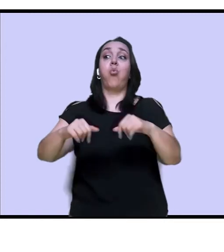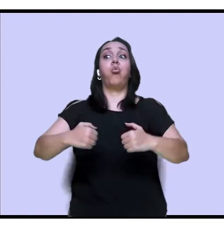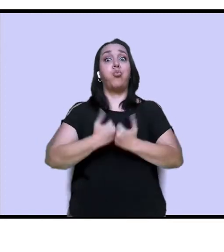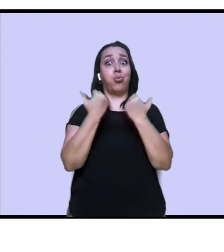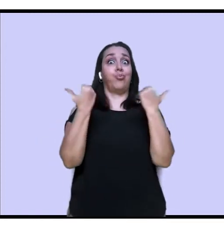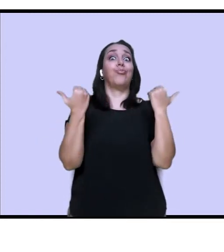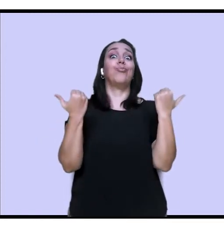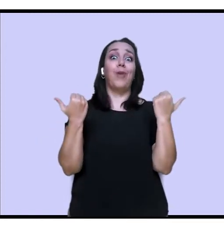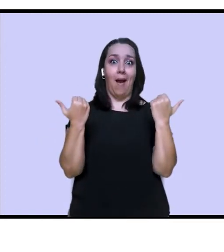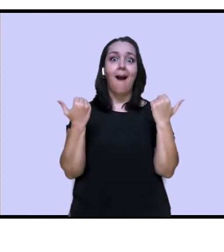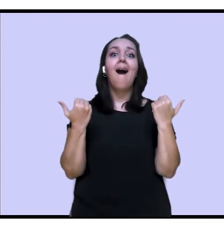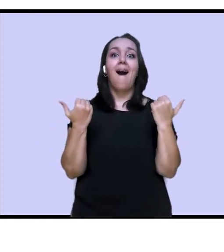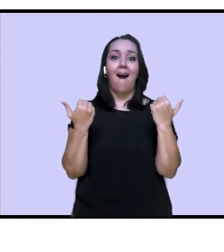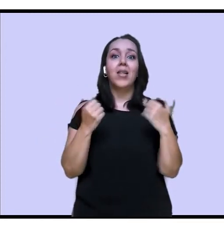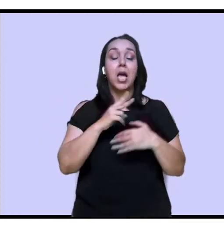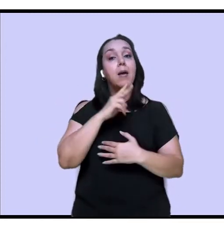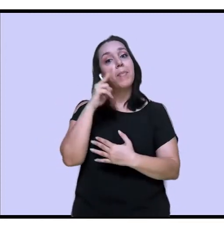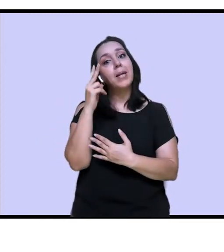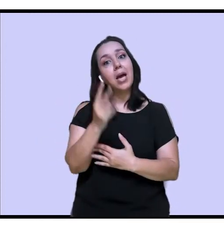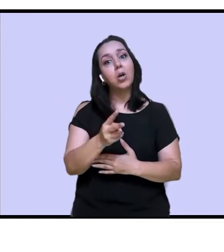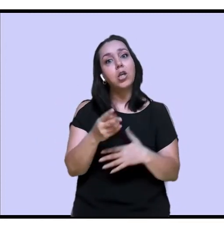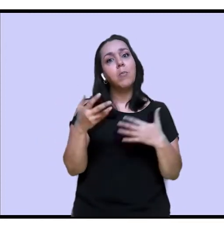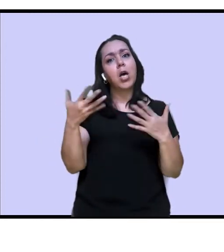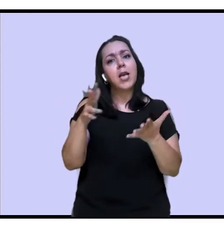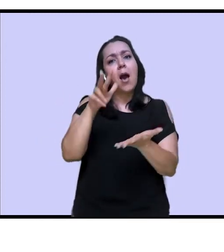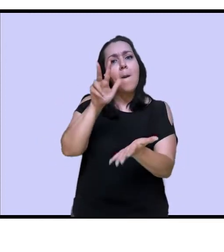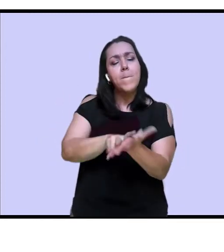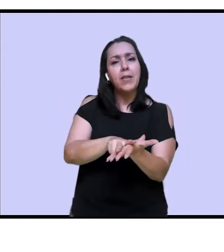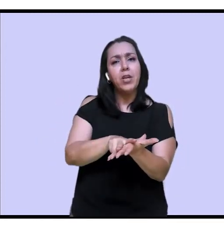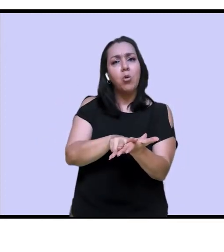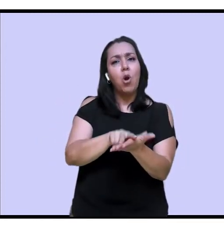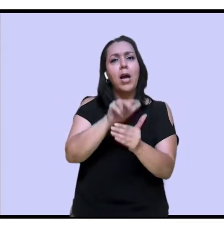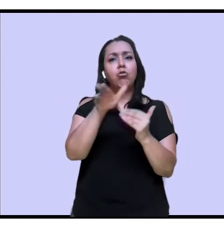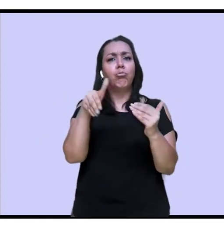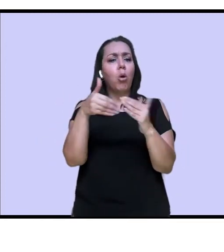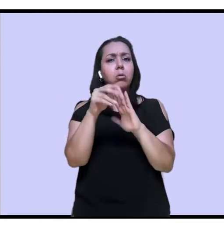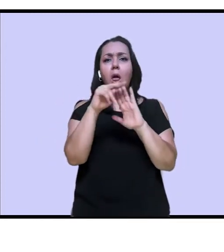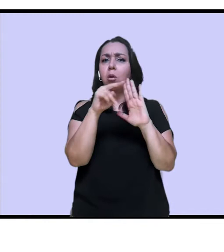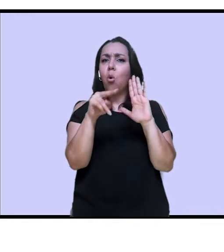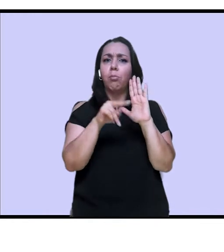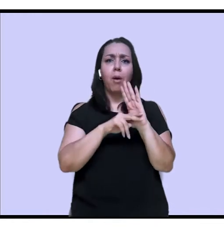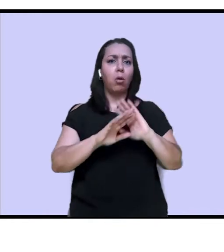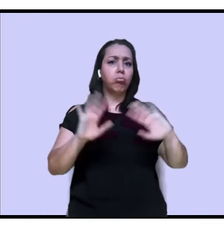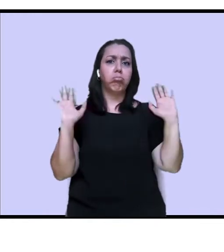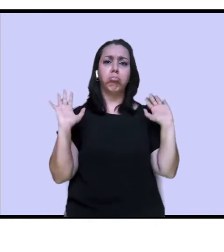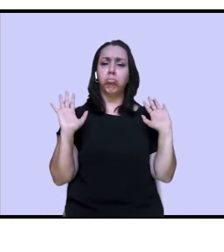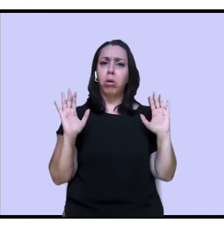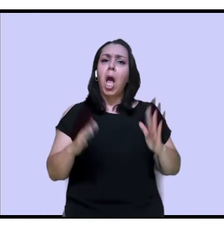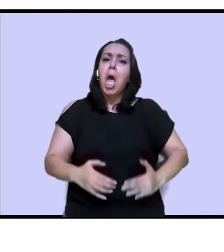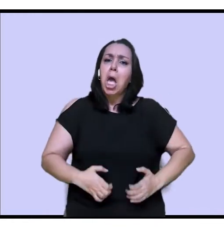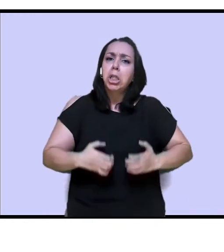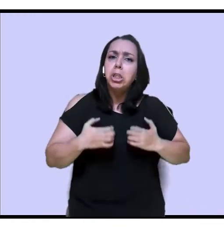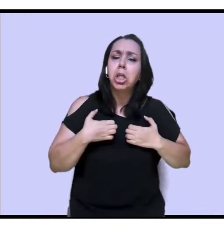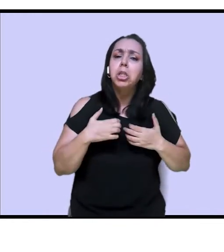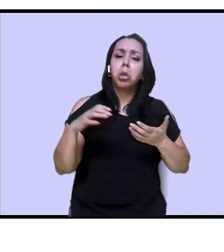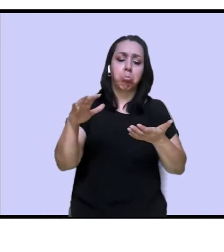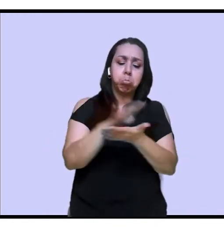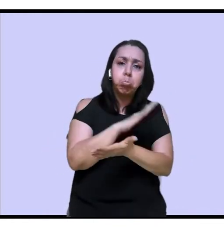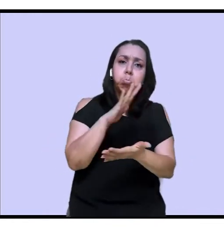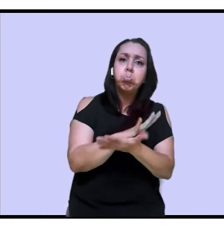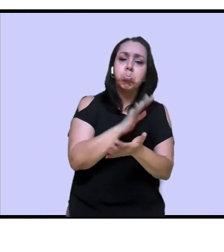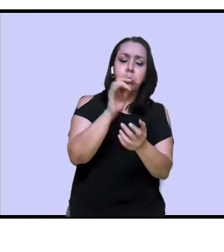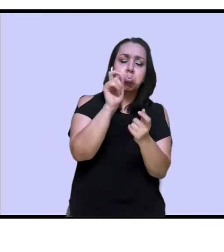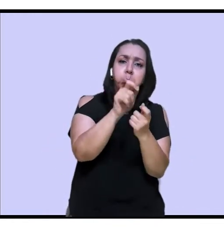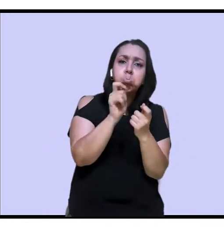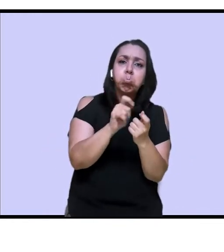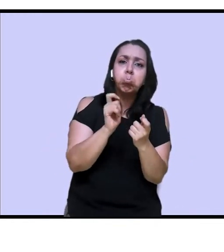verdadero reto, porque todo lo anterior, ¿verdad?, de matrícula, todo está normado. Existen documentos